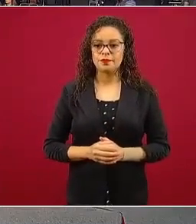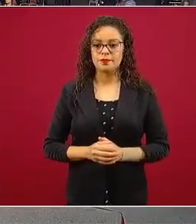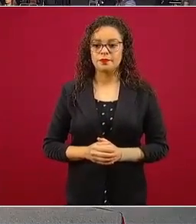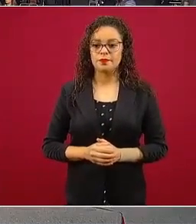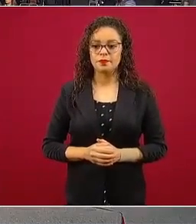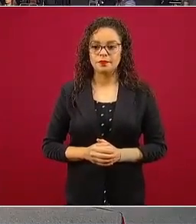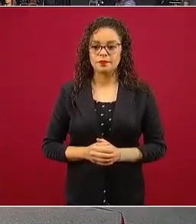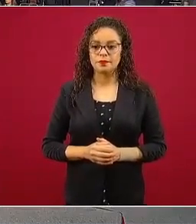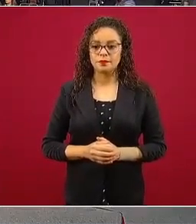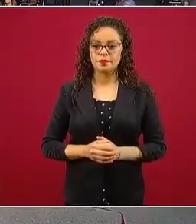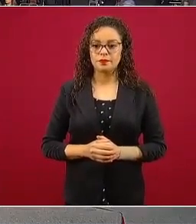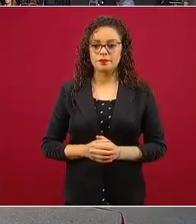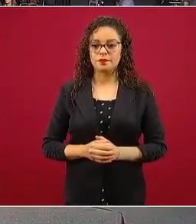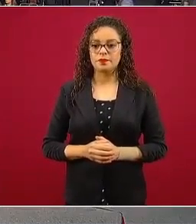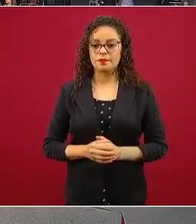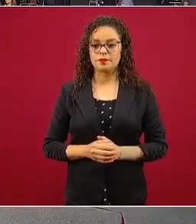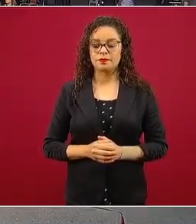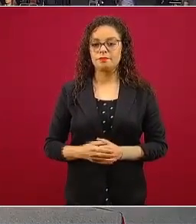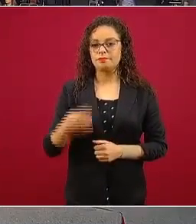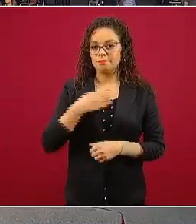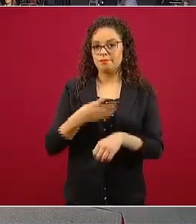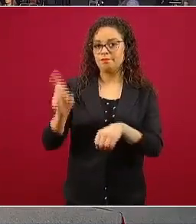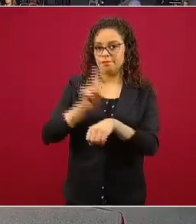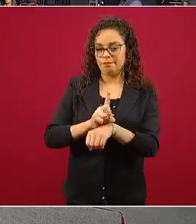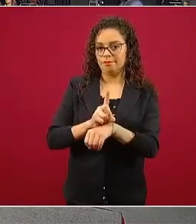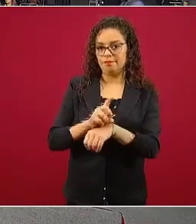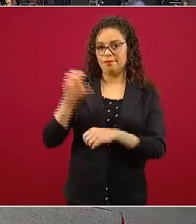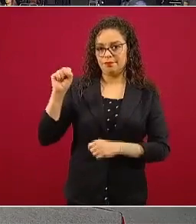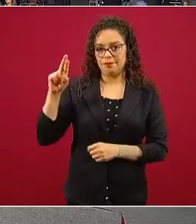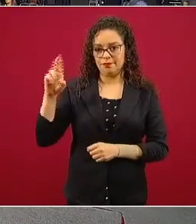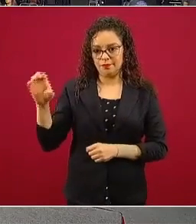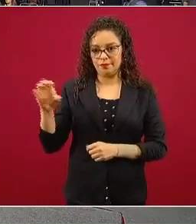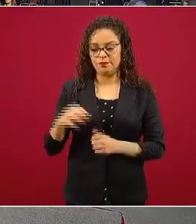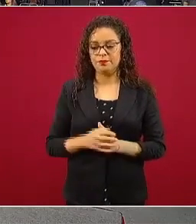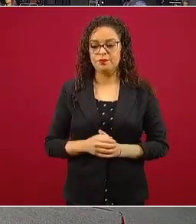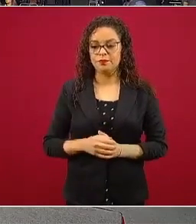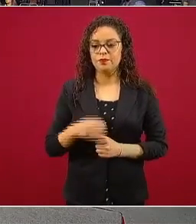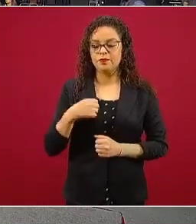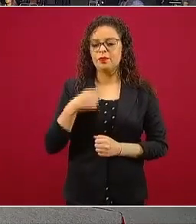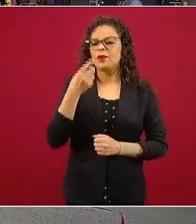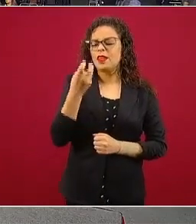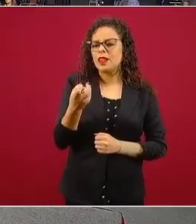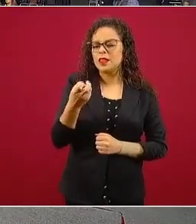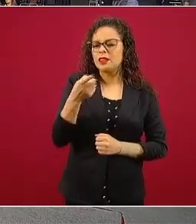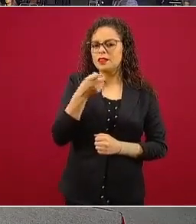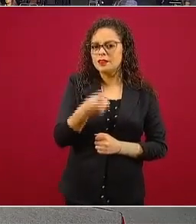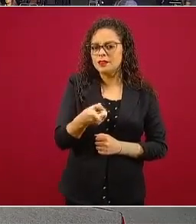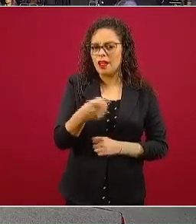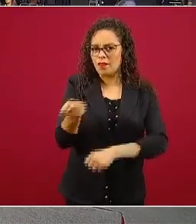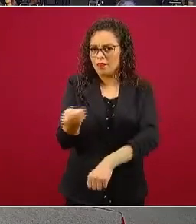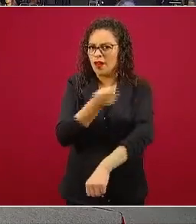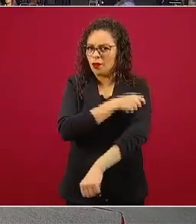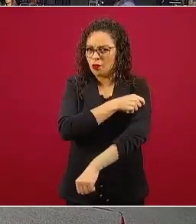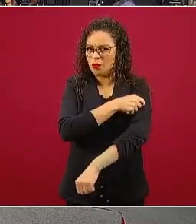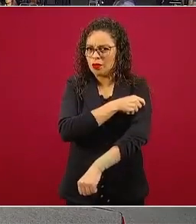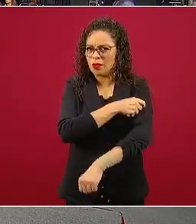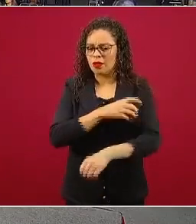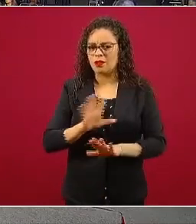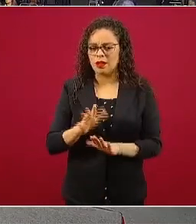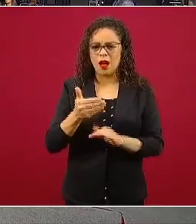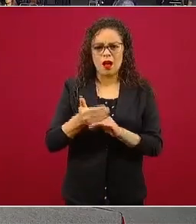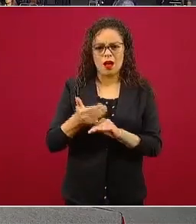¿Sí? Buen día, canciller. Carlos Guzmán de ABA Noticias. Con respecto a esta cuestión de la vacuna, ya habíamos leído por